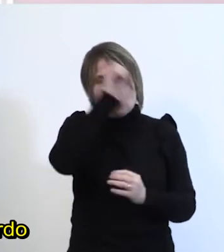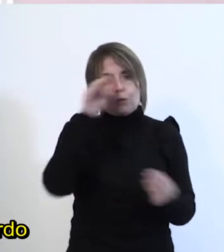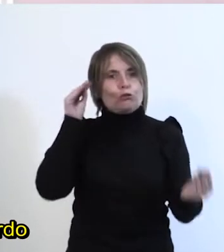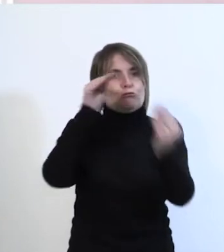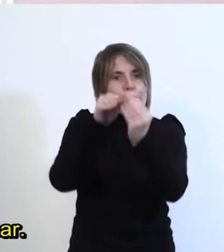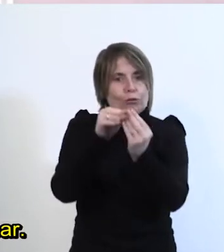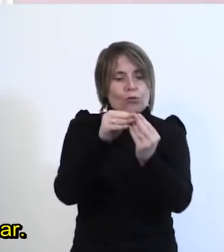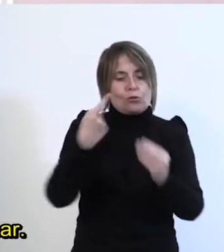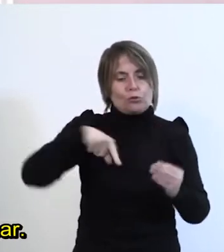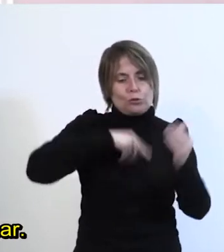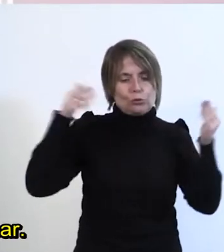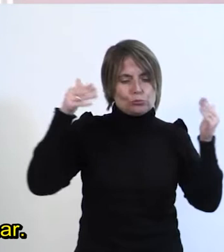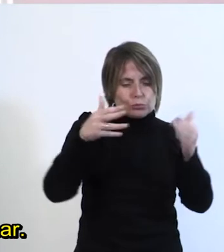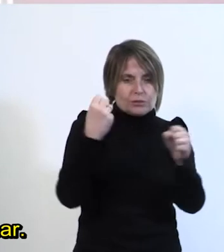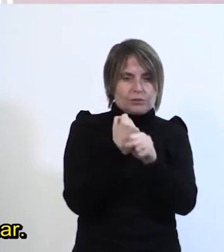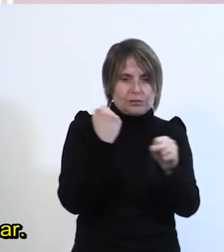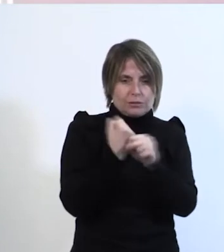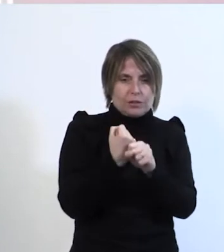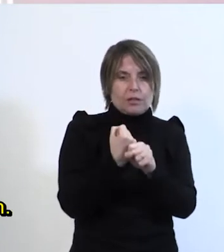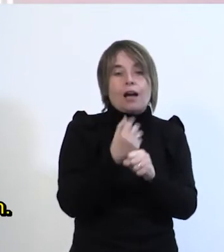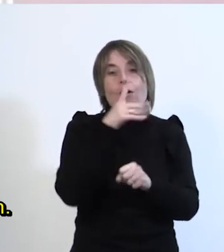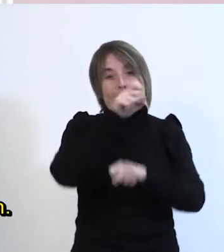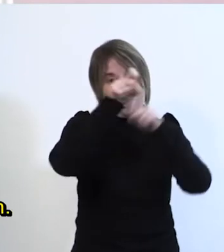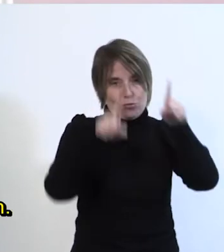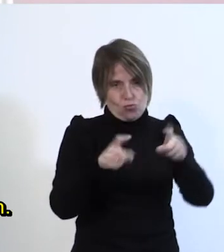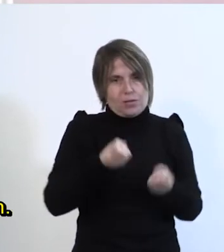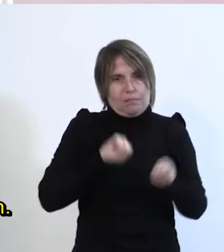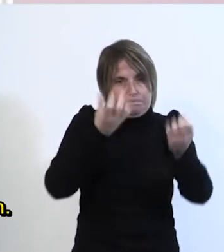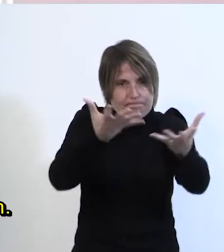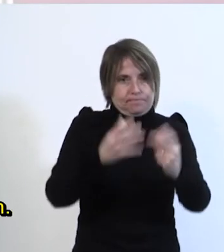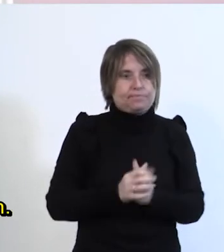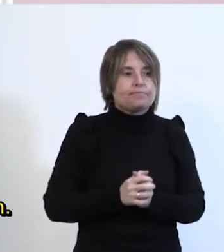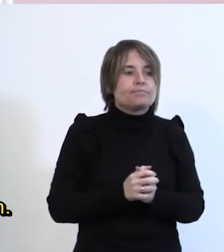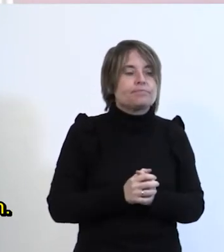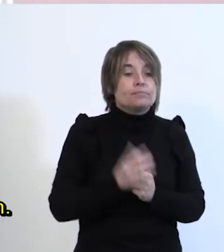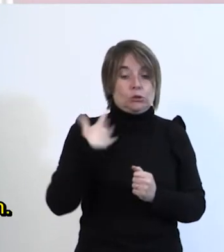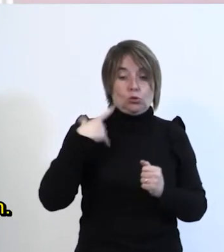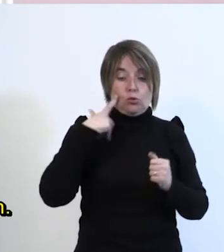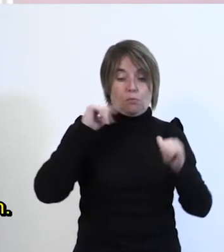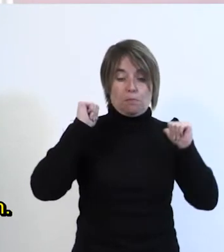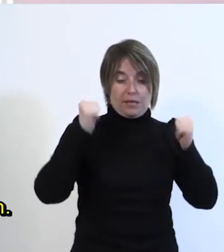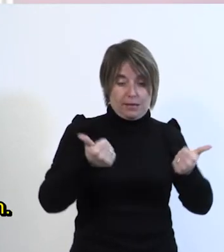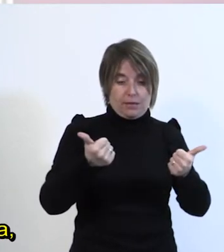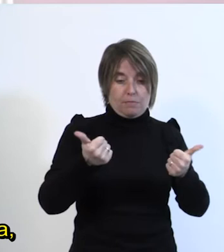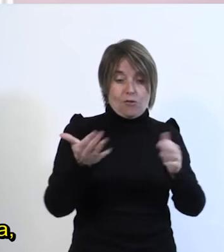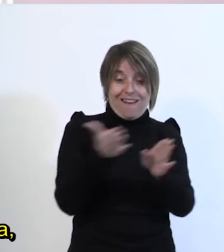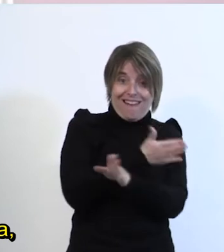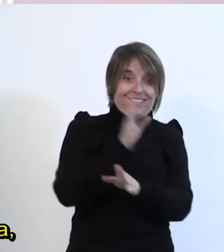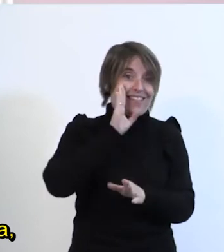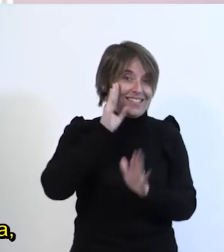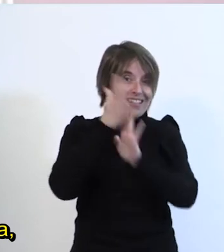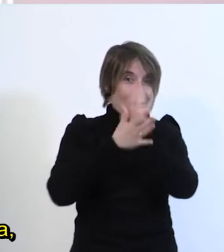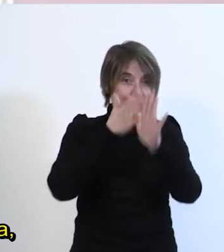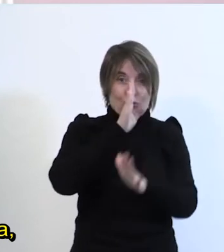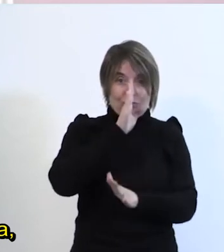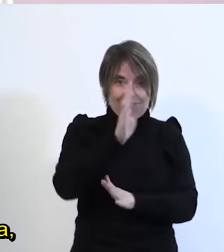acuerdo y a las que nos tenemos que dedicar. Nos lanzan una pregunta también. Comentaba yo al principio, y lo hablábamos también